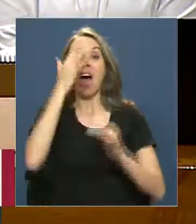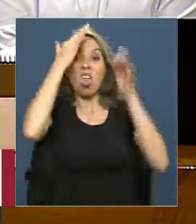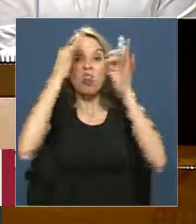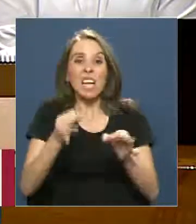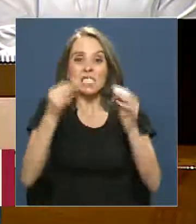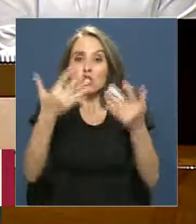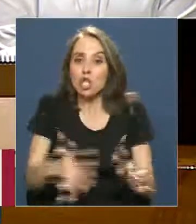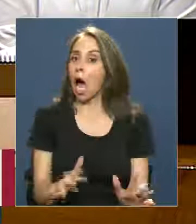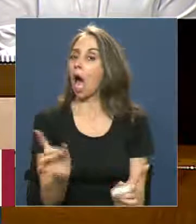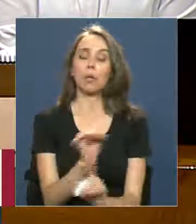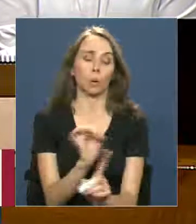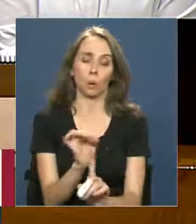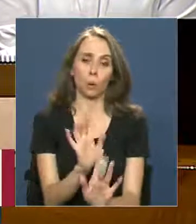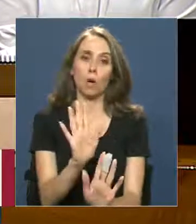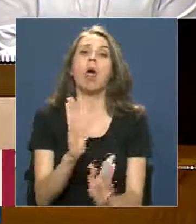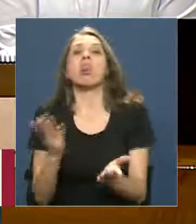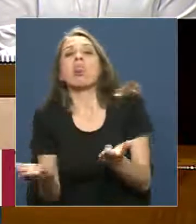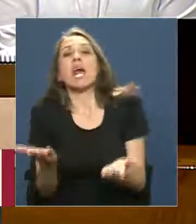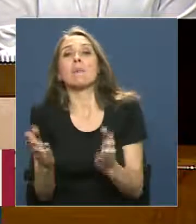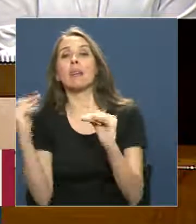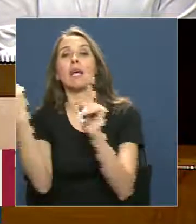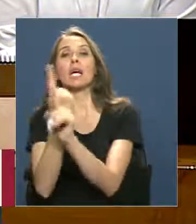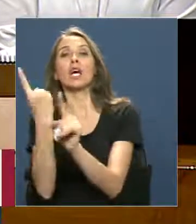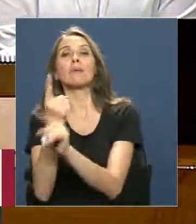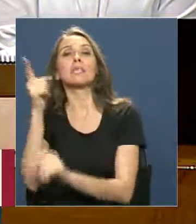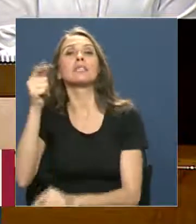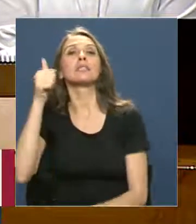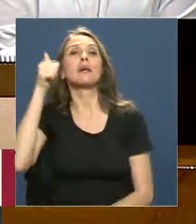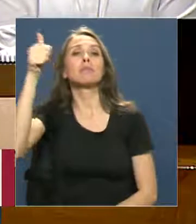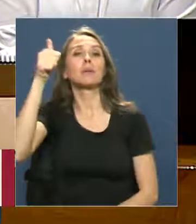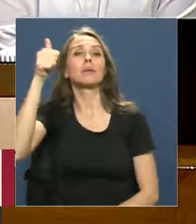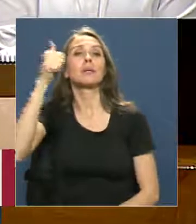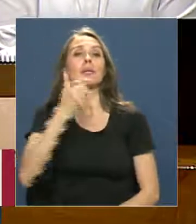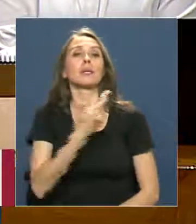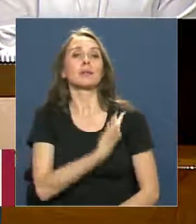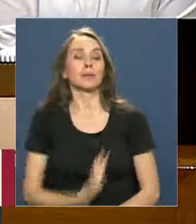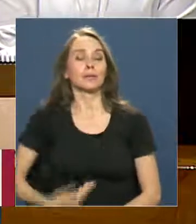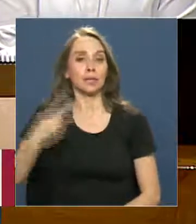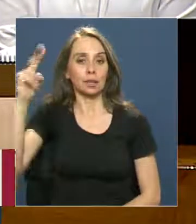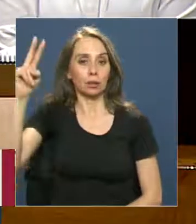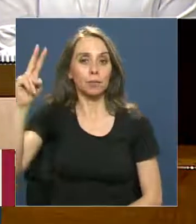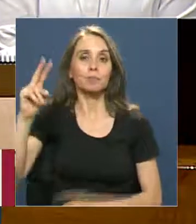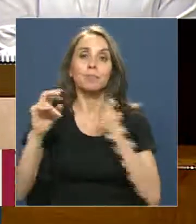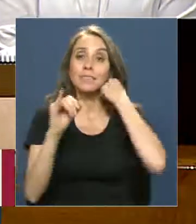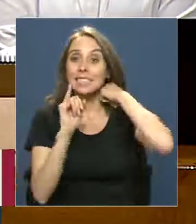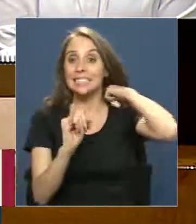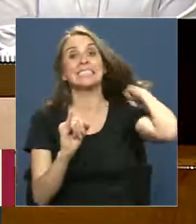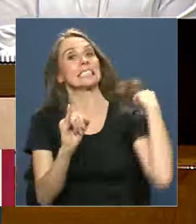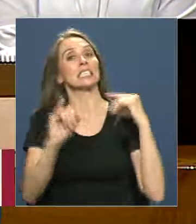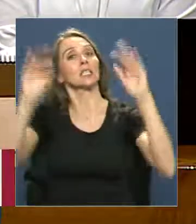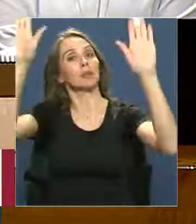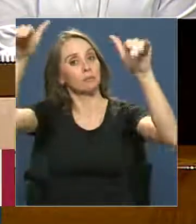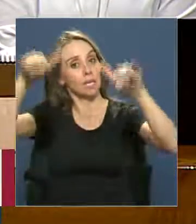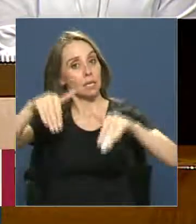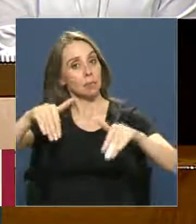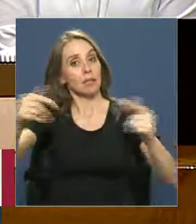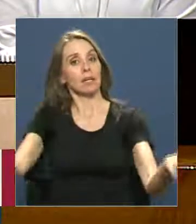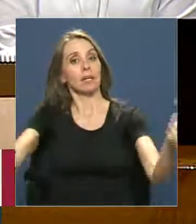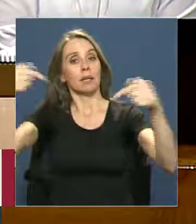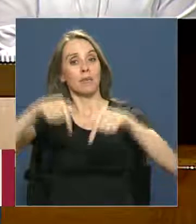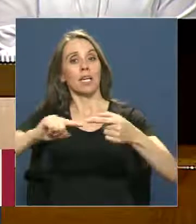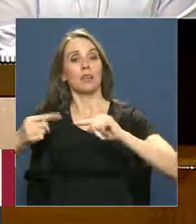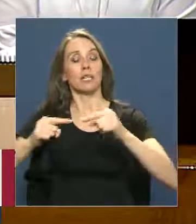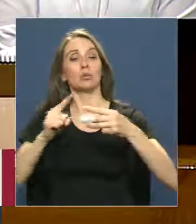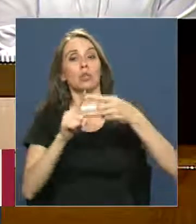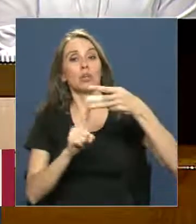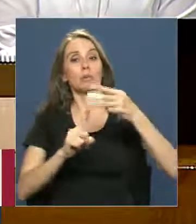a depender de lo que conversemos con la autoridad ejecutiva. Por lo pronto, sí vamos a ser convocados, a lo menos para discutir estos